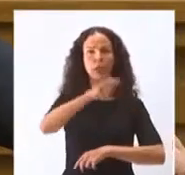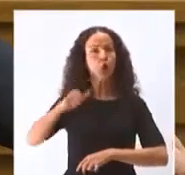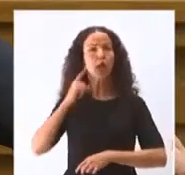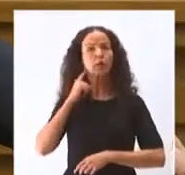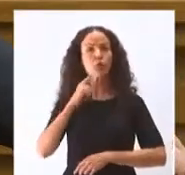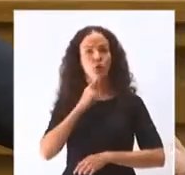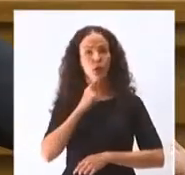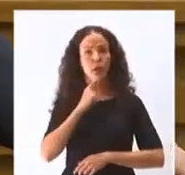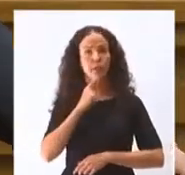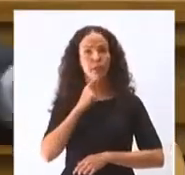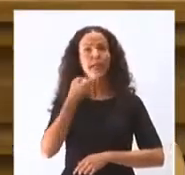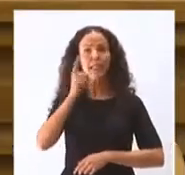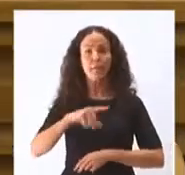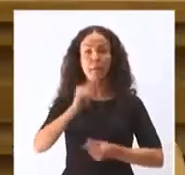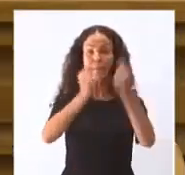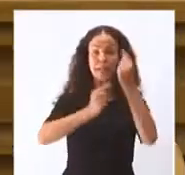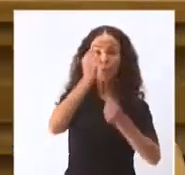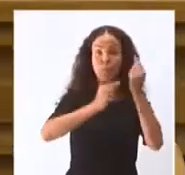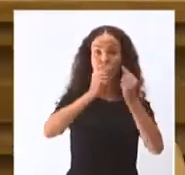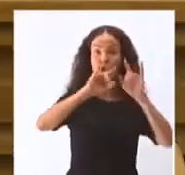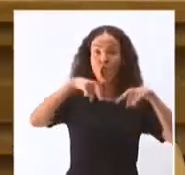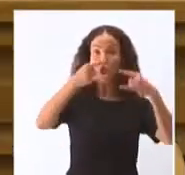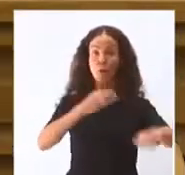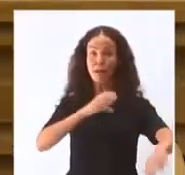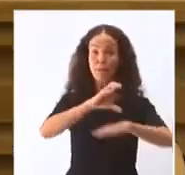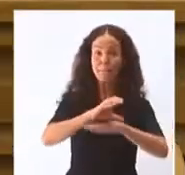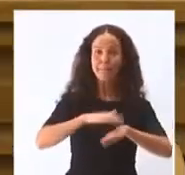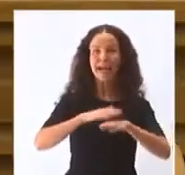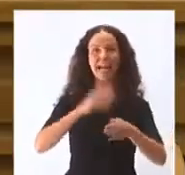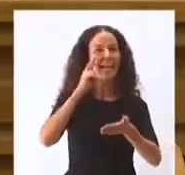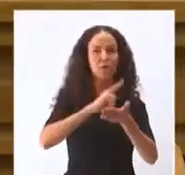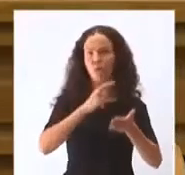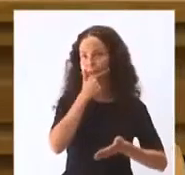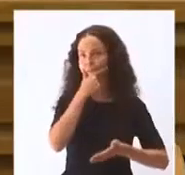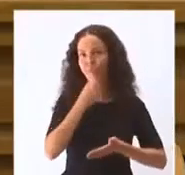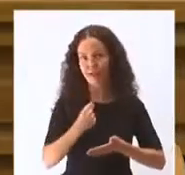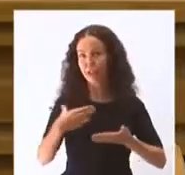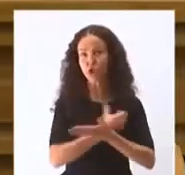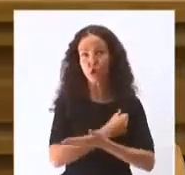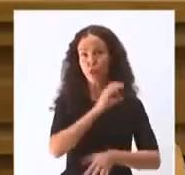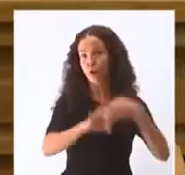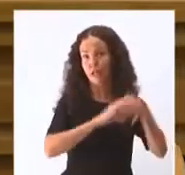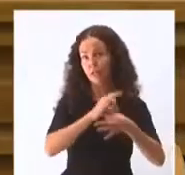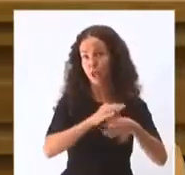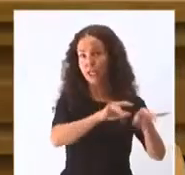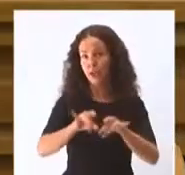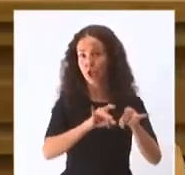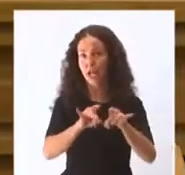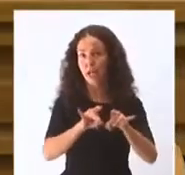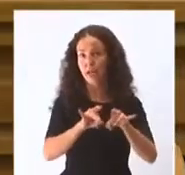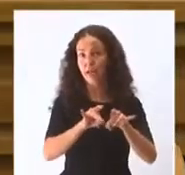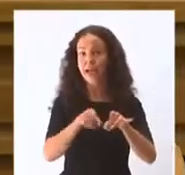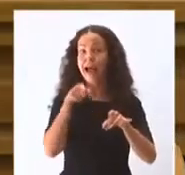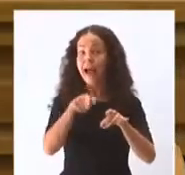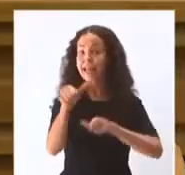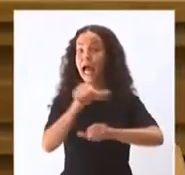y duplicaremos el presupuesto para poner en lectura fácil todo el ordenamiento regional y obviamente a partir de